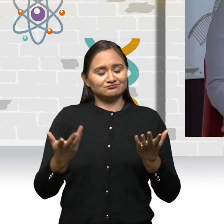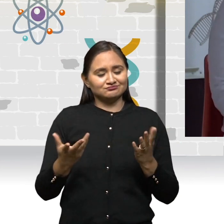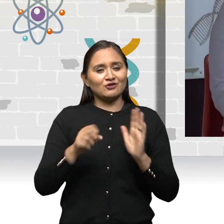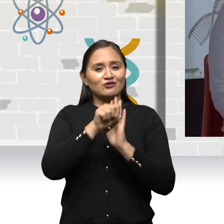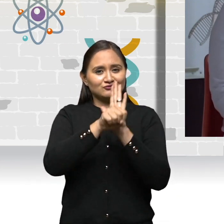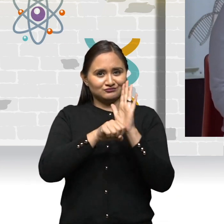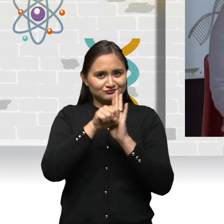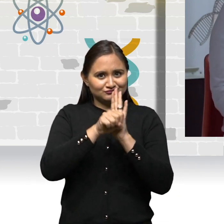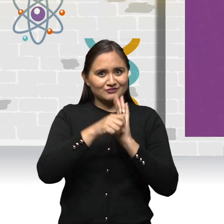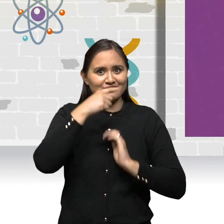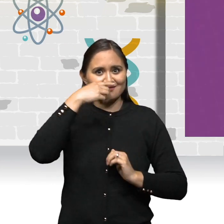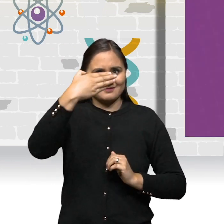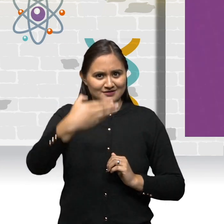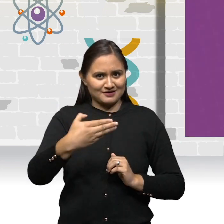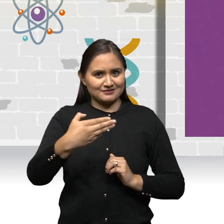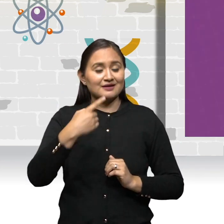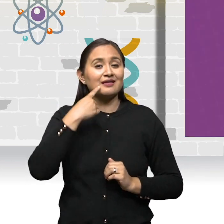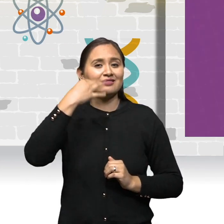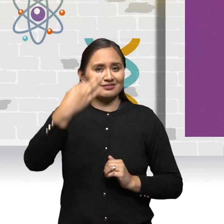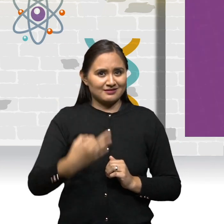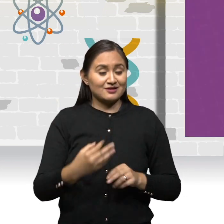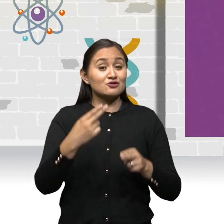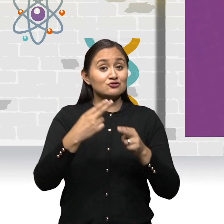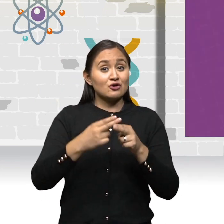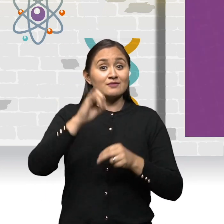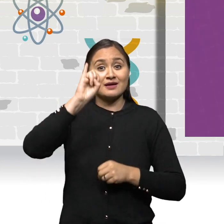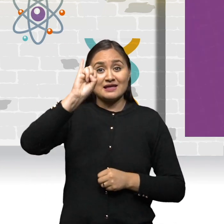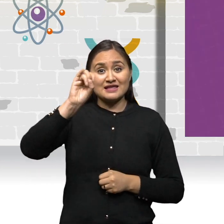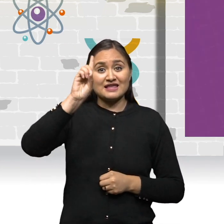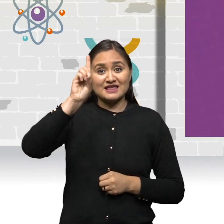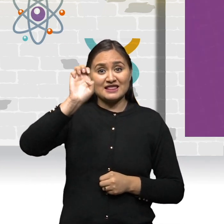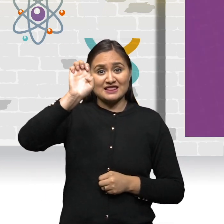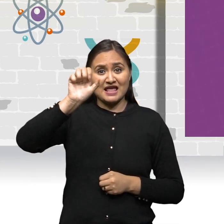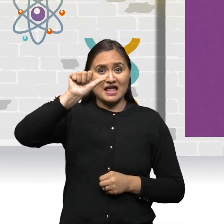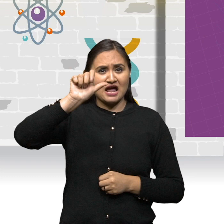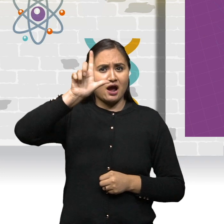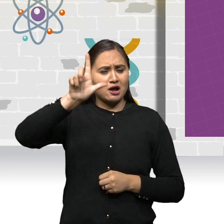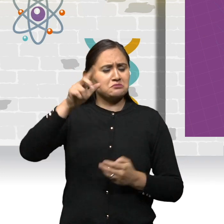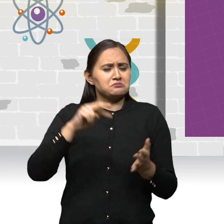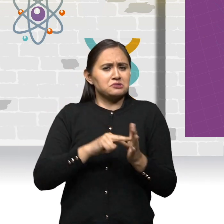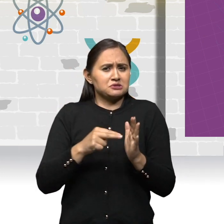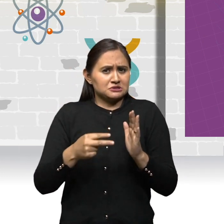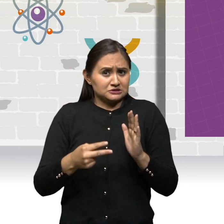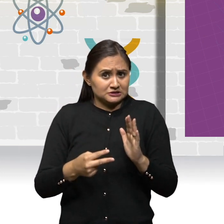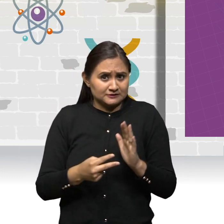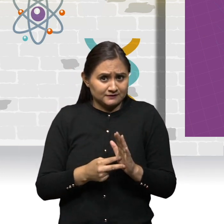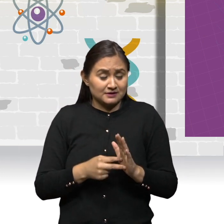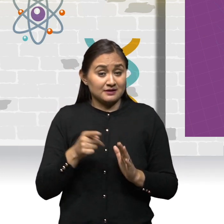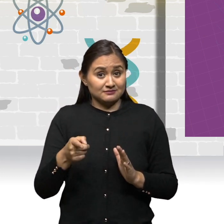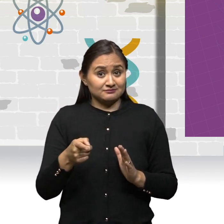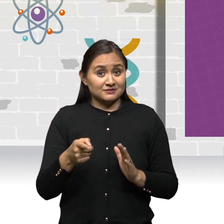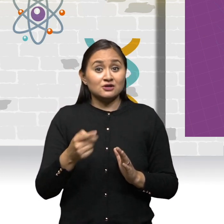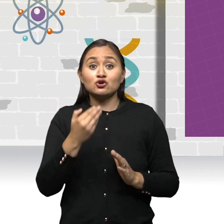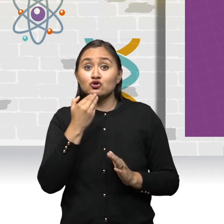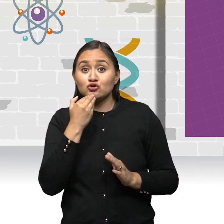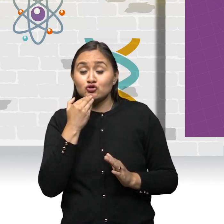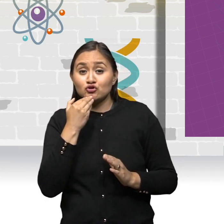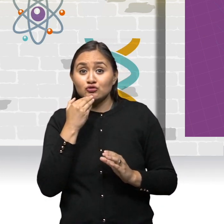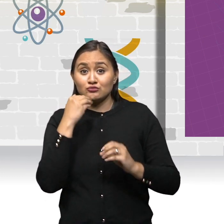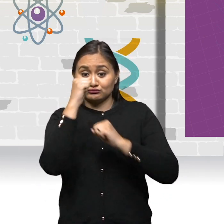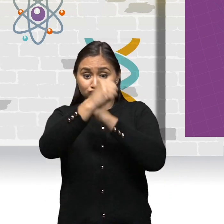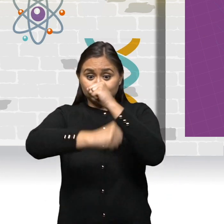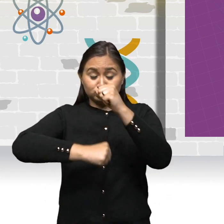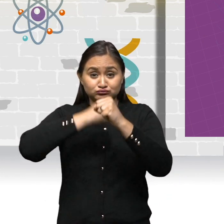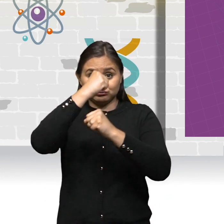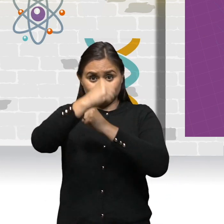¿qué es un gas ideal? Un gas ideal es aquel que cumple con la teoría cinética molecular de los gases. Sus moléculas tienen un